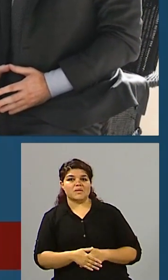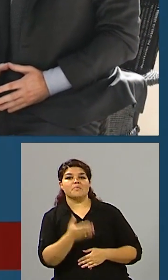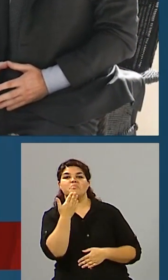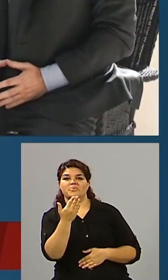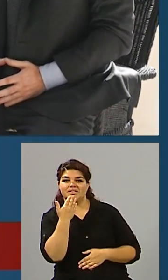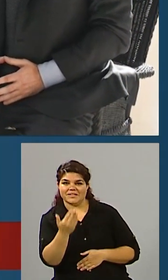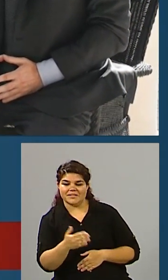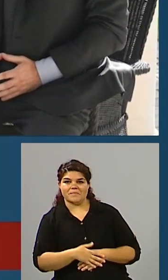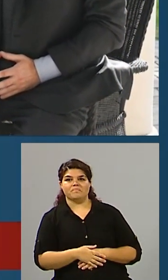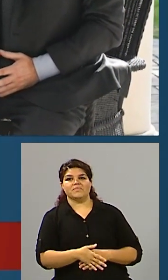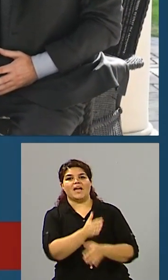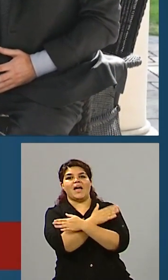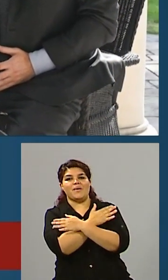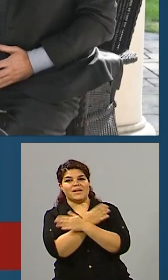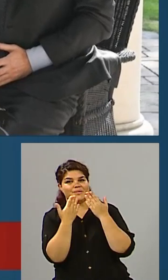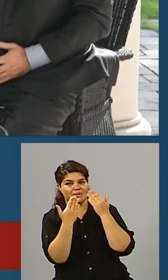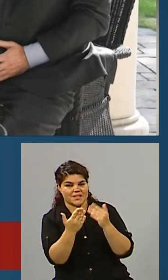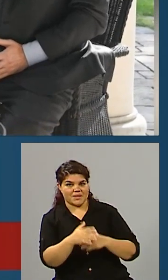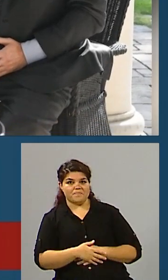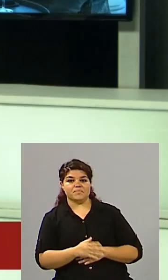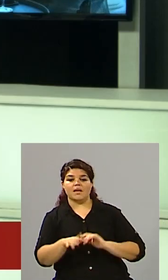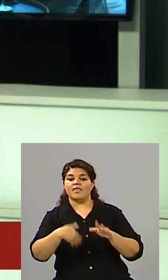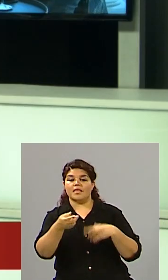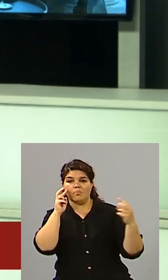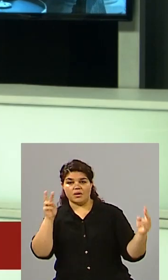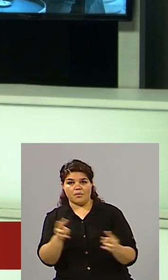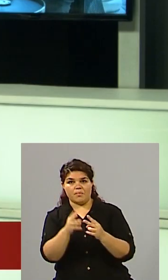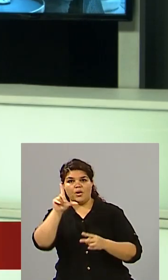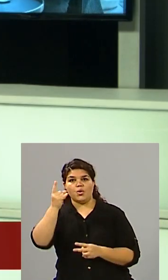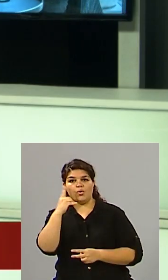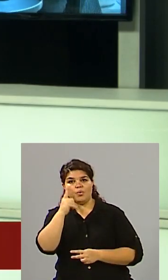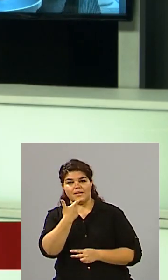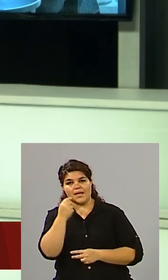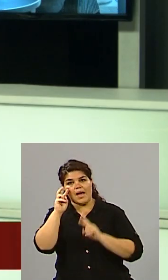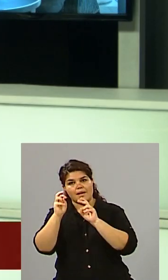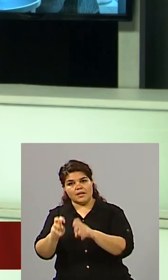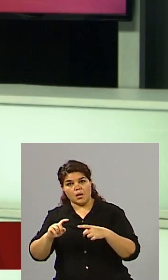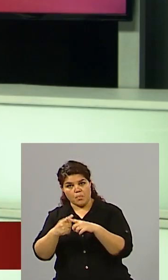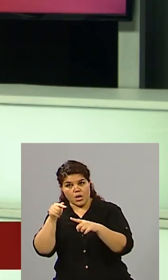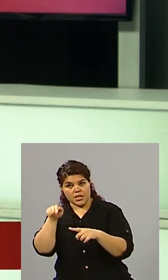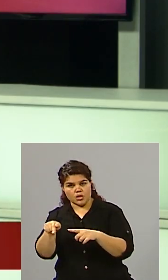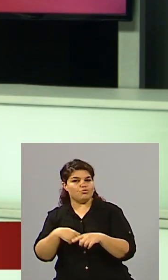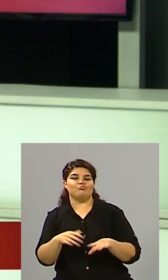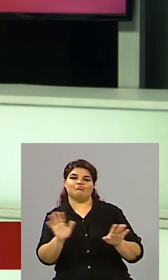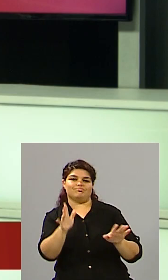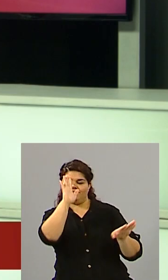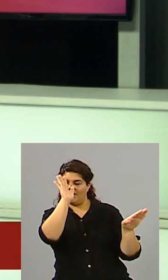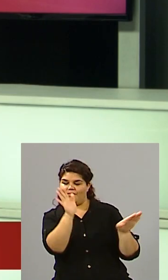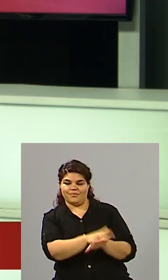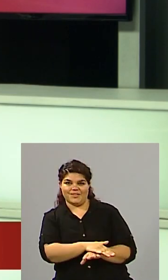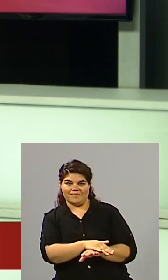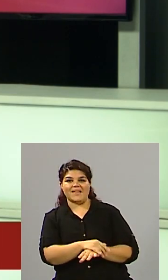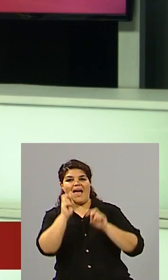vos, Claudia, un abrazo, gracias. Será hasta cualquier momento. Luis Ábrego, analista político, estábamos analizando